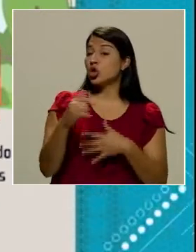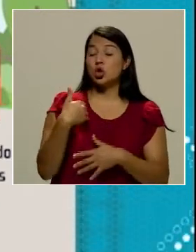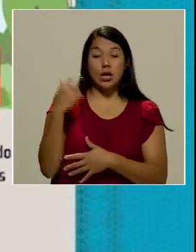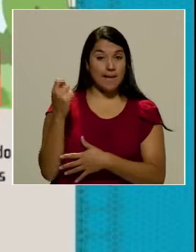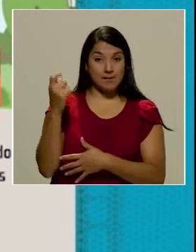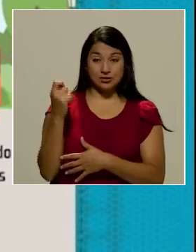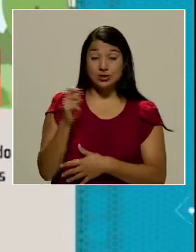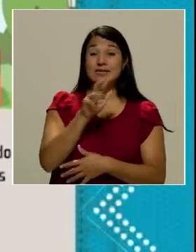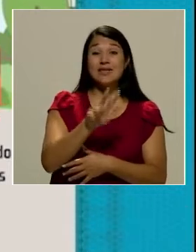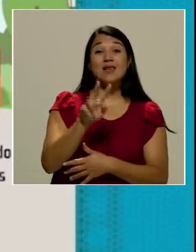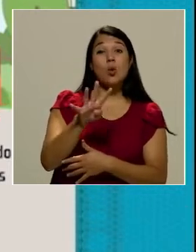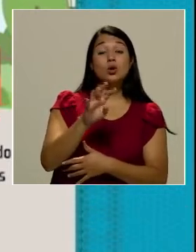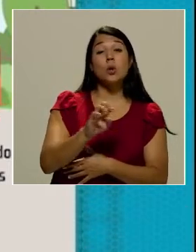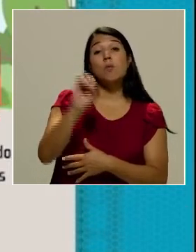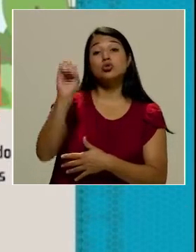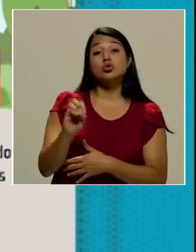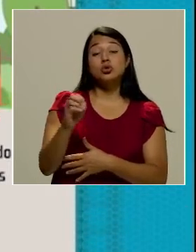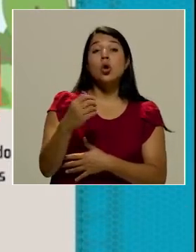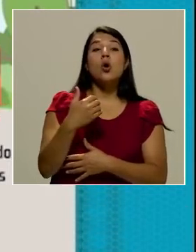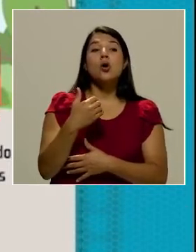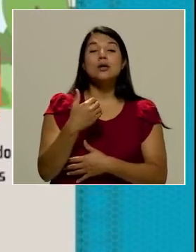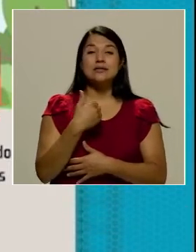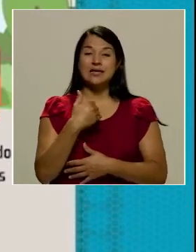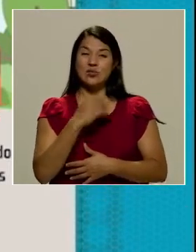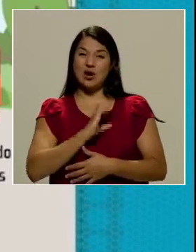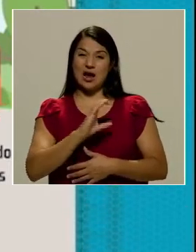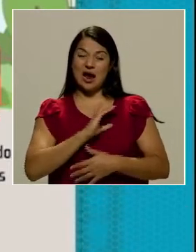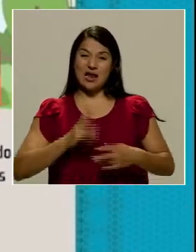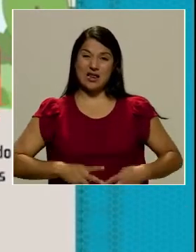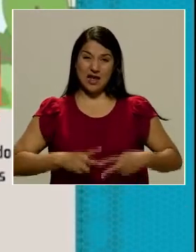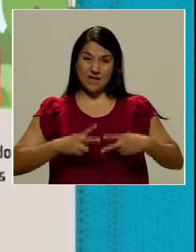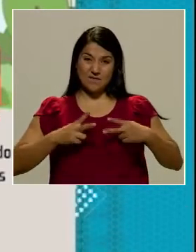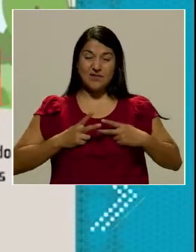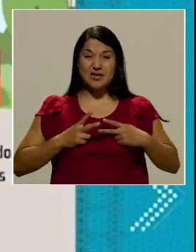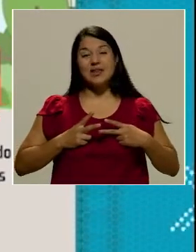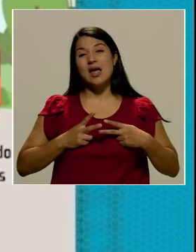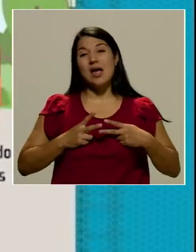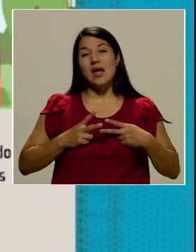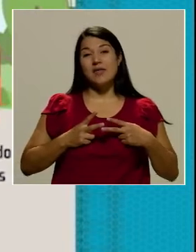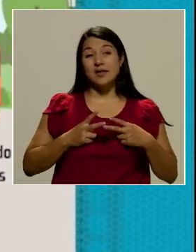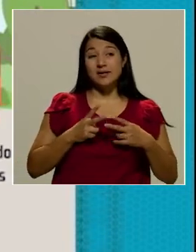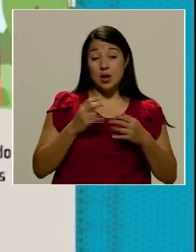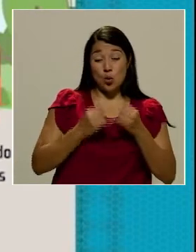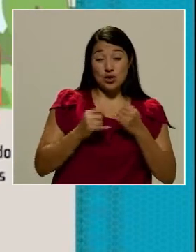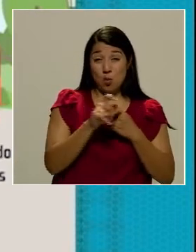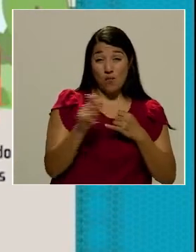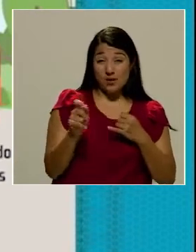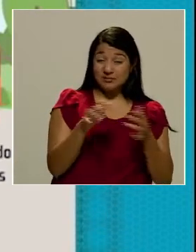un 34% tienen una percepción de calidad de vida de los últimos 30 días de regular a mala y